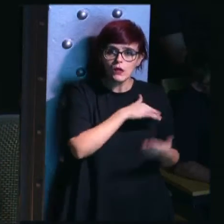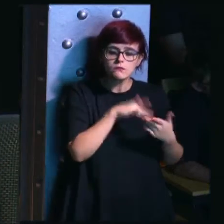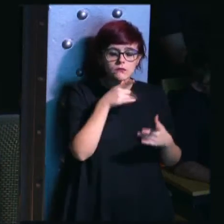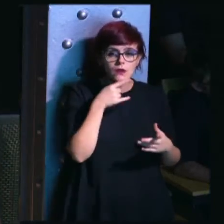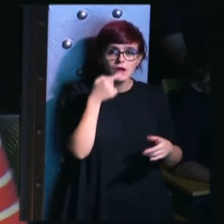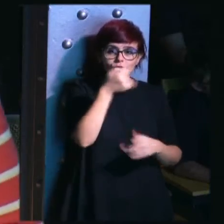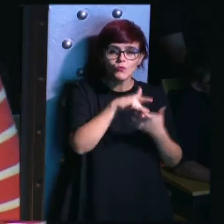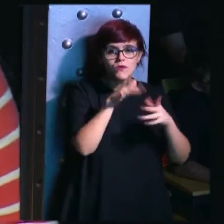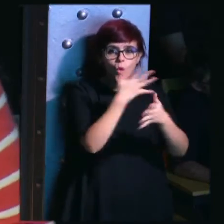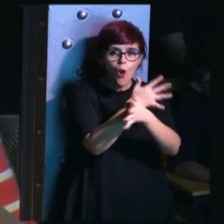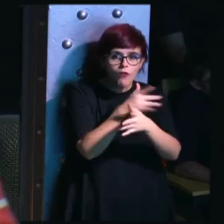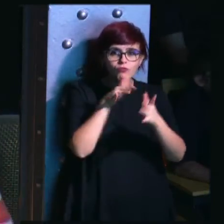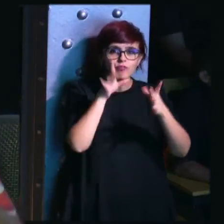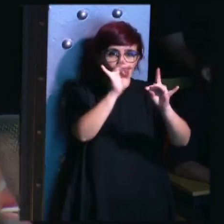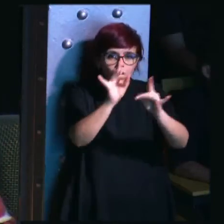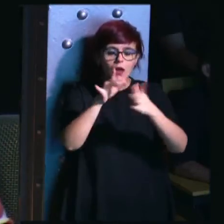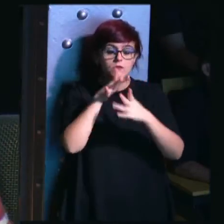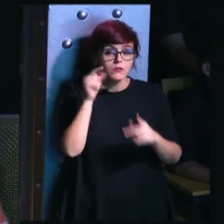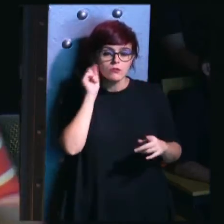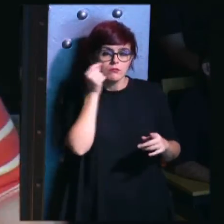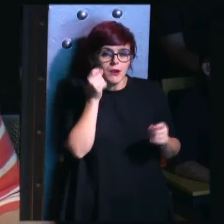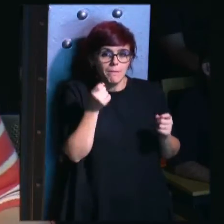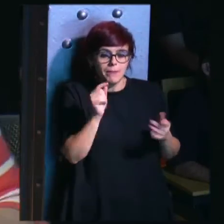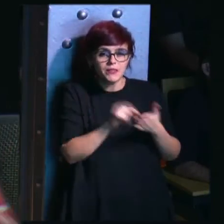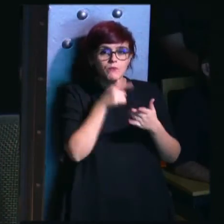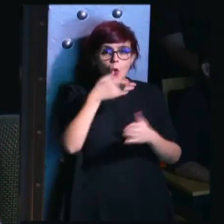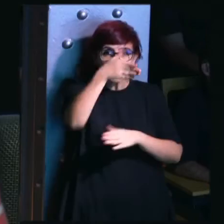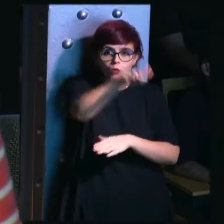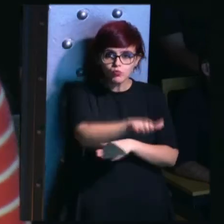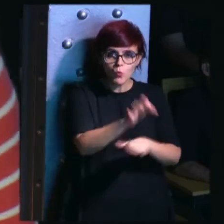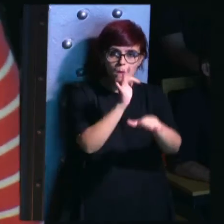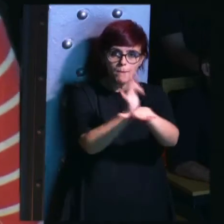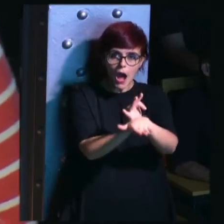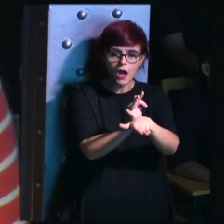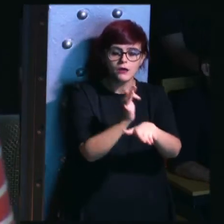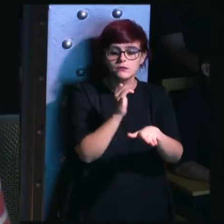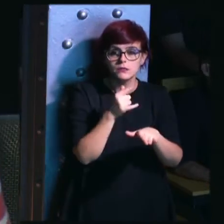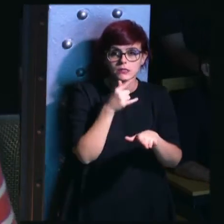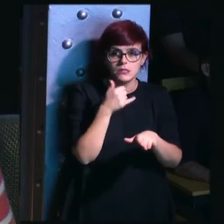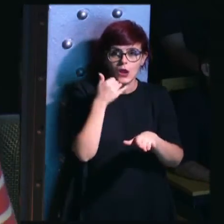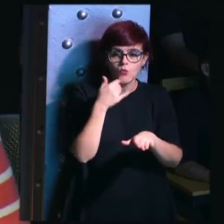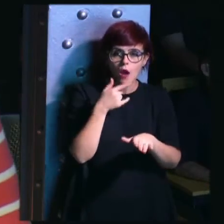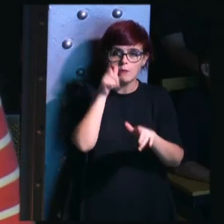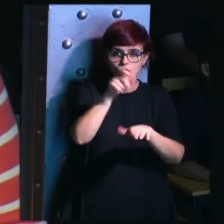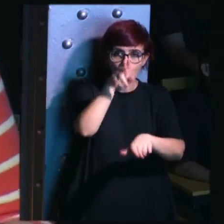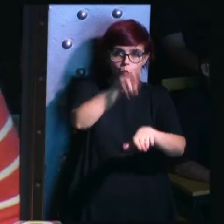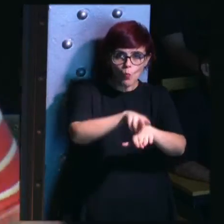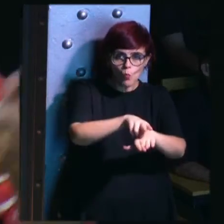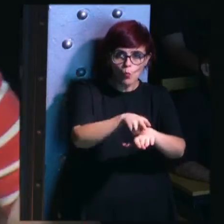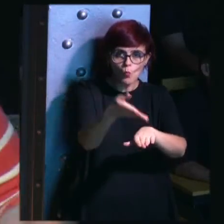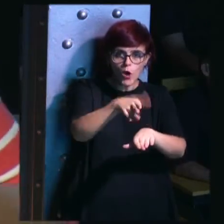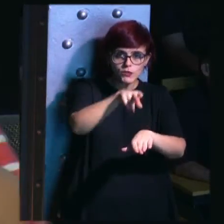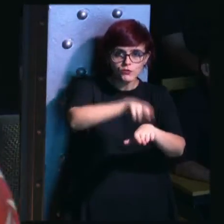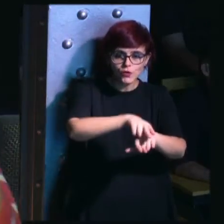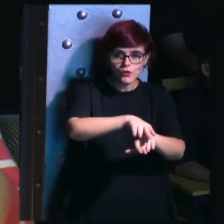navegando, iban jugando, iban experimentando, de repente se encontraban una tumba y aparecía pues alguien muerto, y parece que estoy un poco